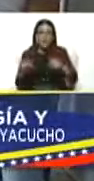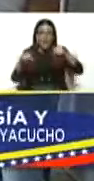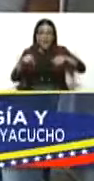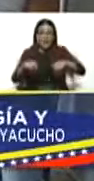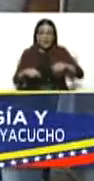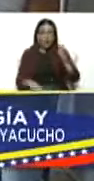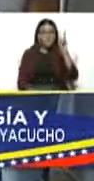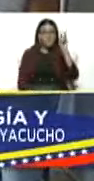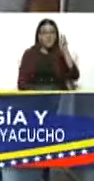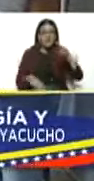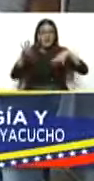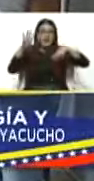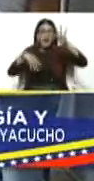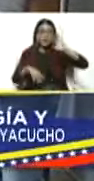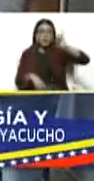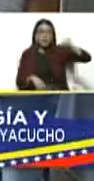viernes,